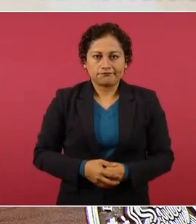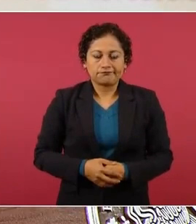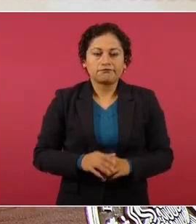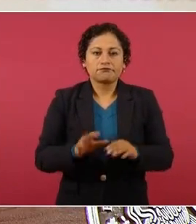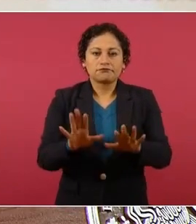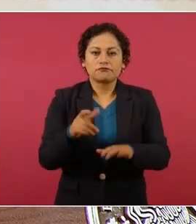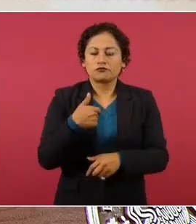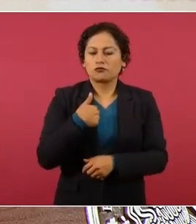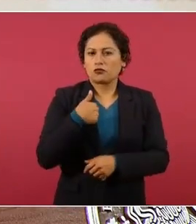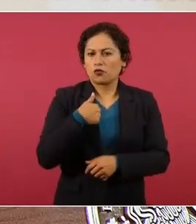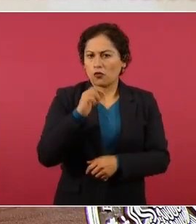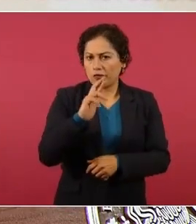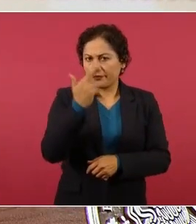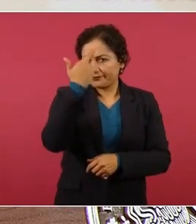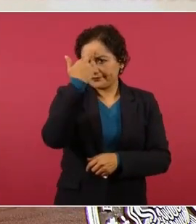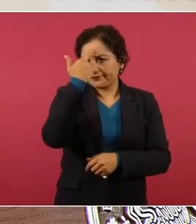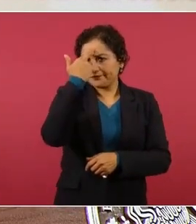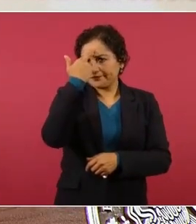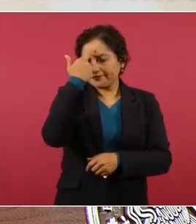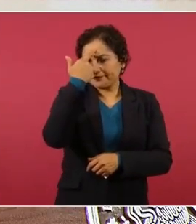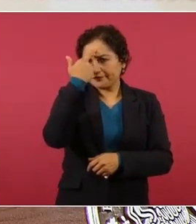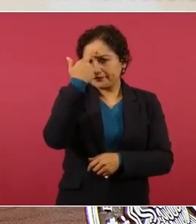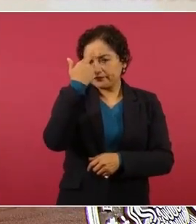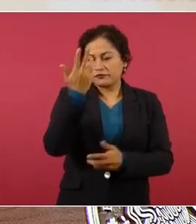recuerdo, estamos